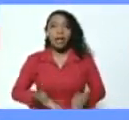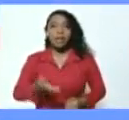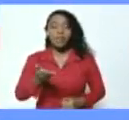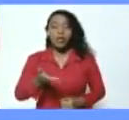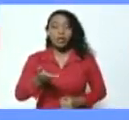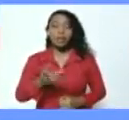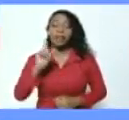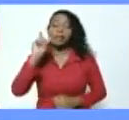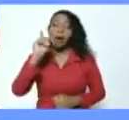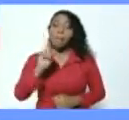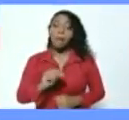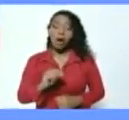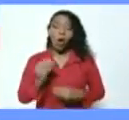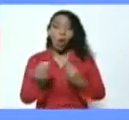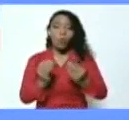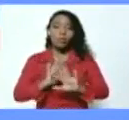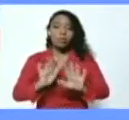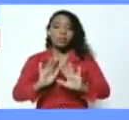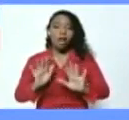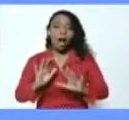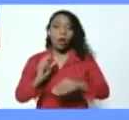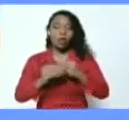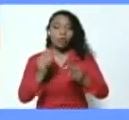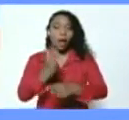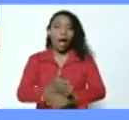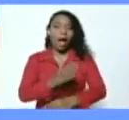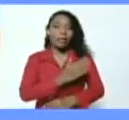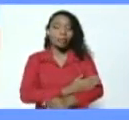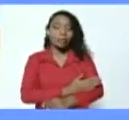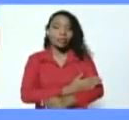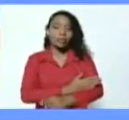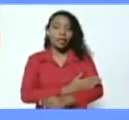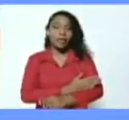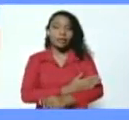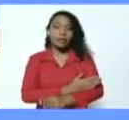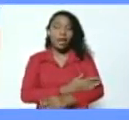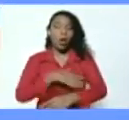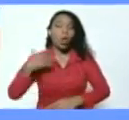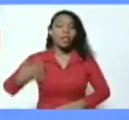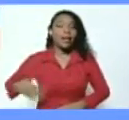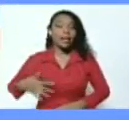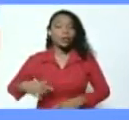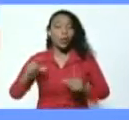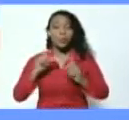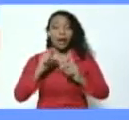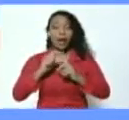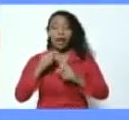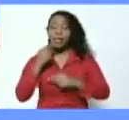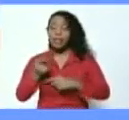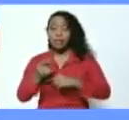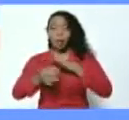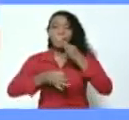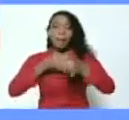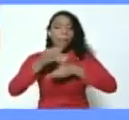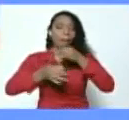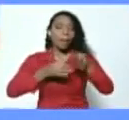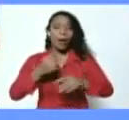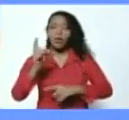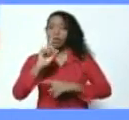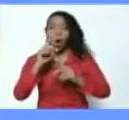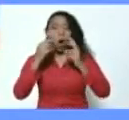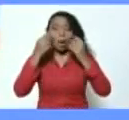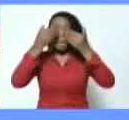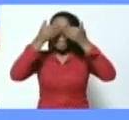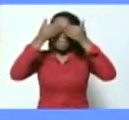importante también, como ya los que me antecedieron en los derechos de palabra lo han dicho, no perder de vista